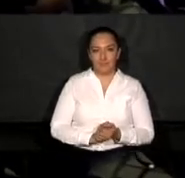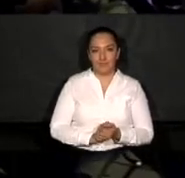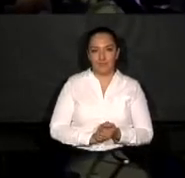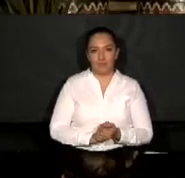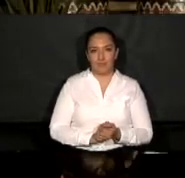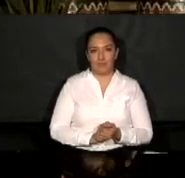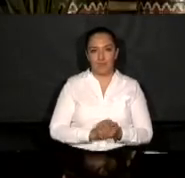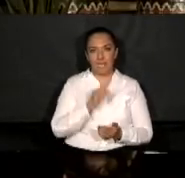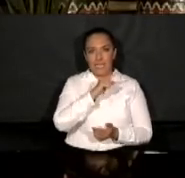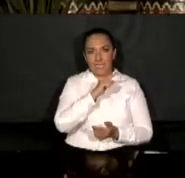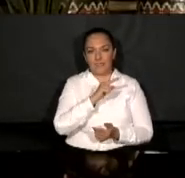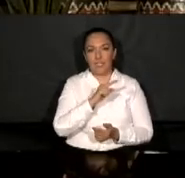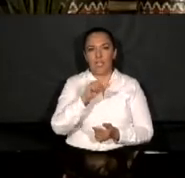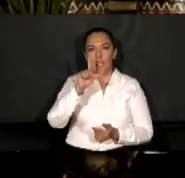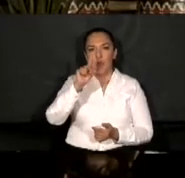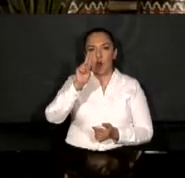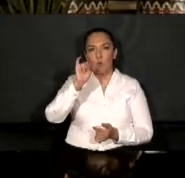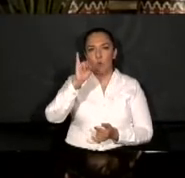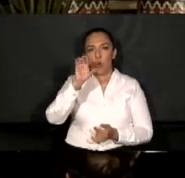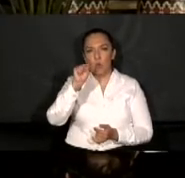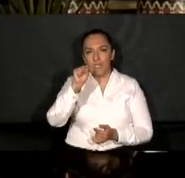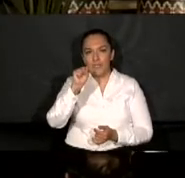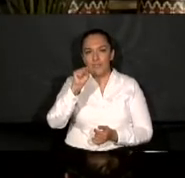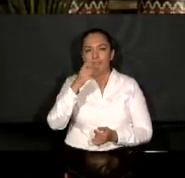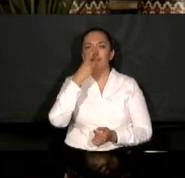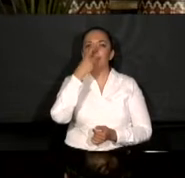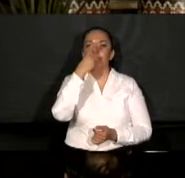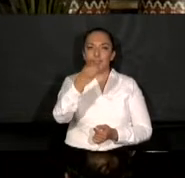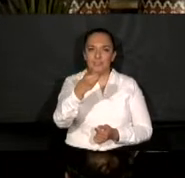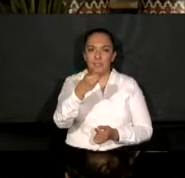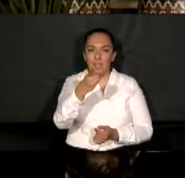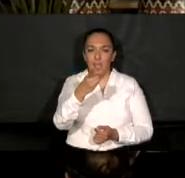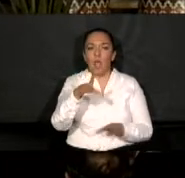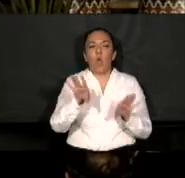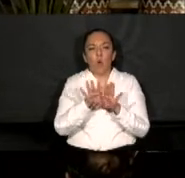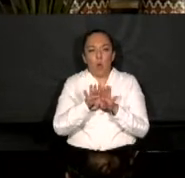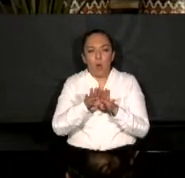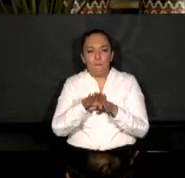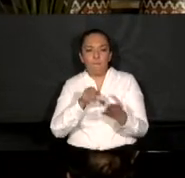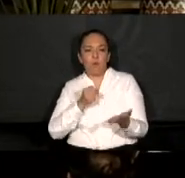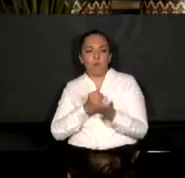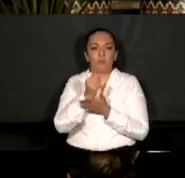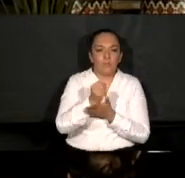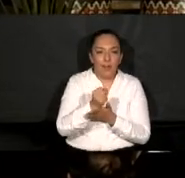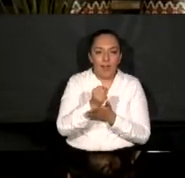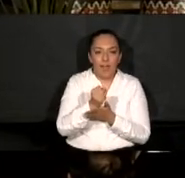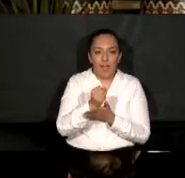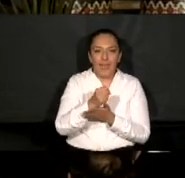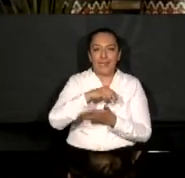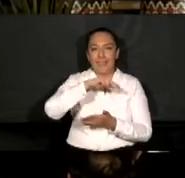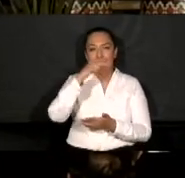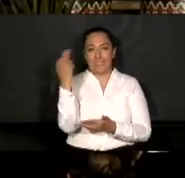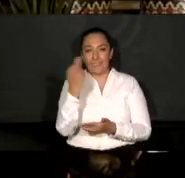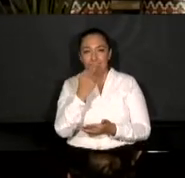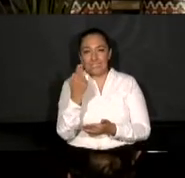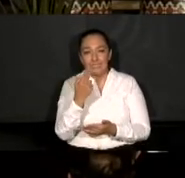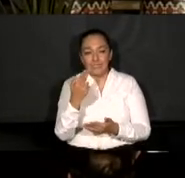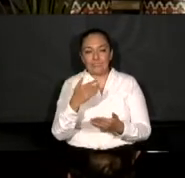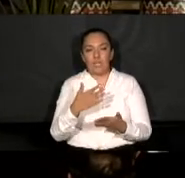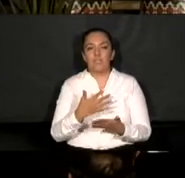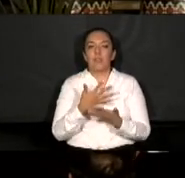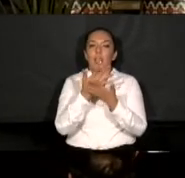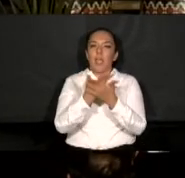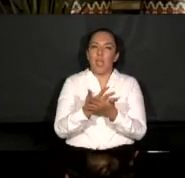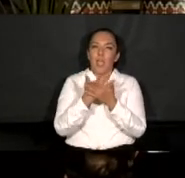Don Luis H. Álvarez decía que para luchar se necesitaba tener esperanza, porque sin esa